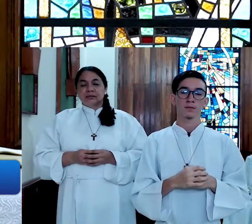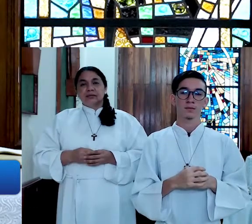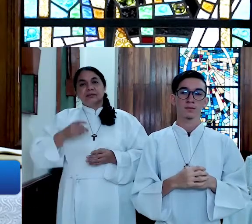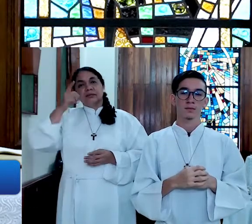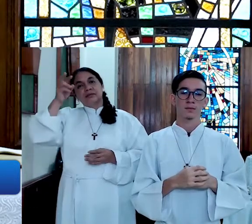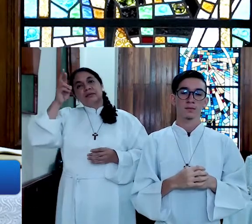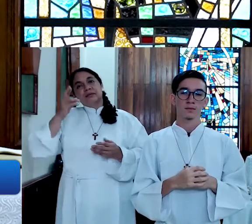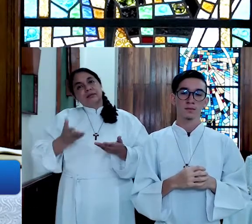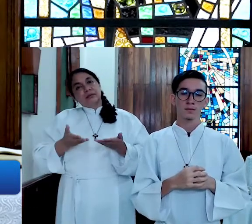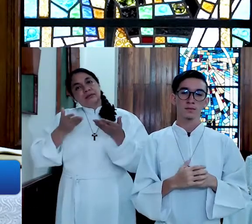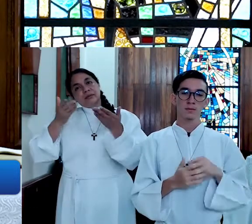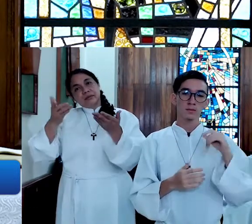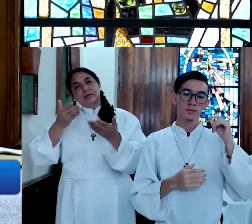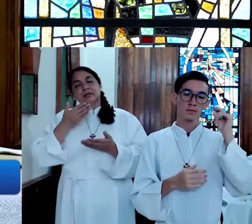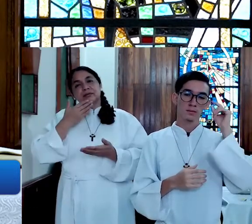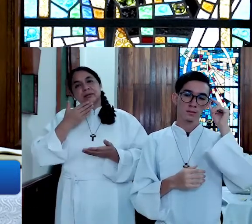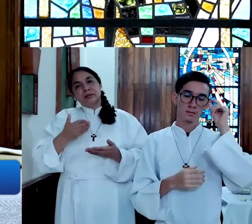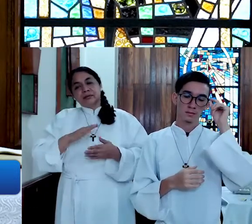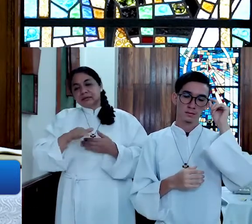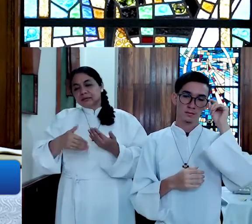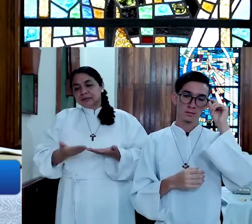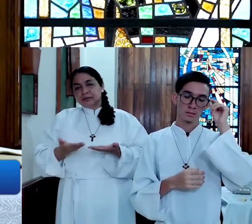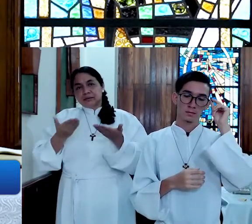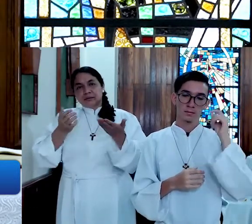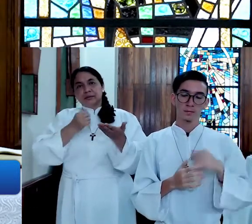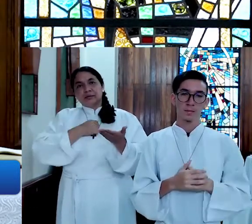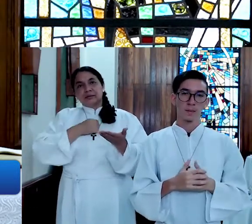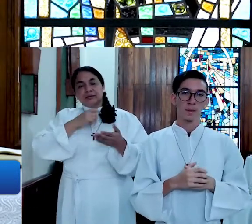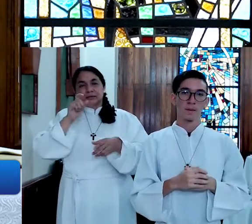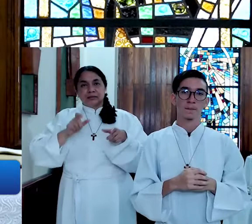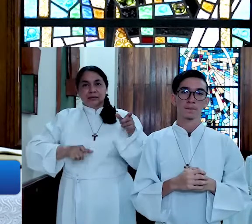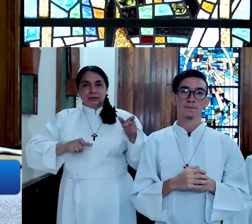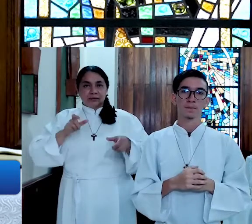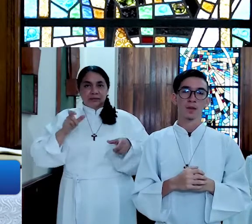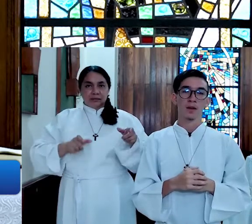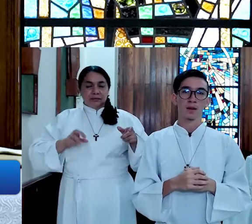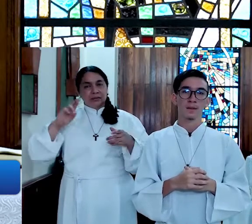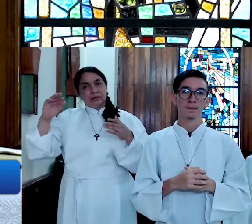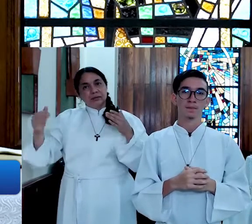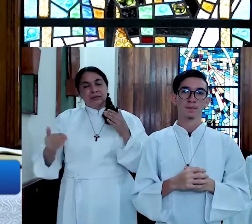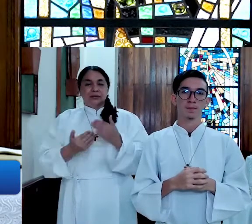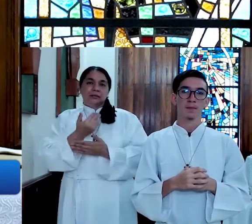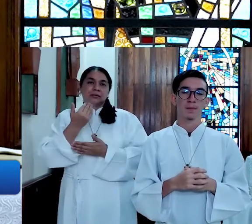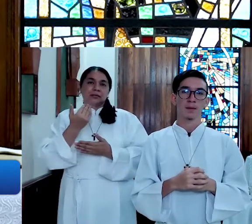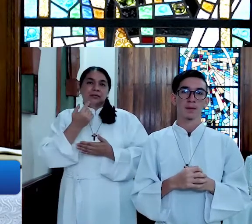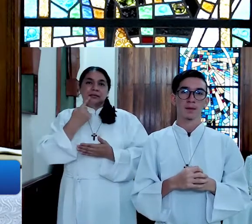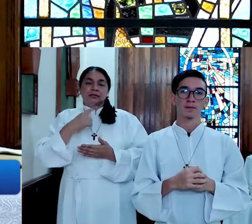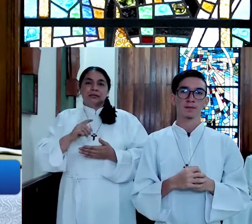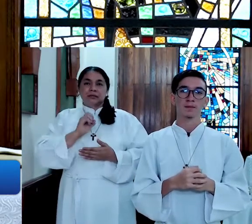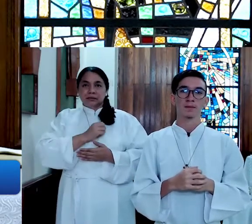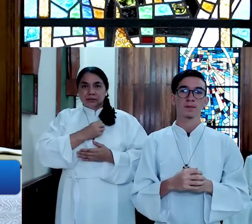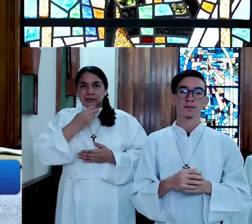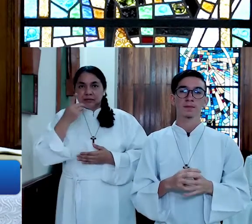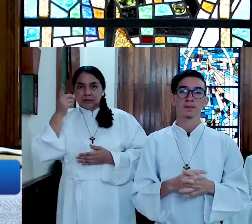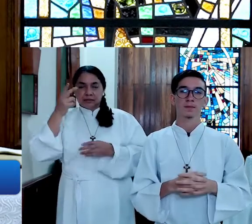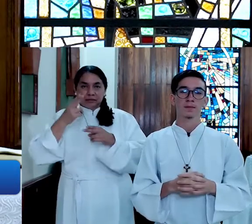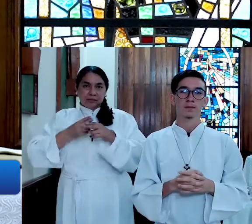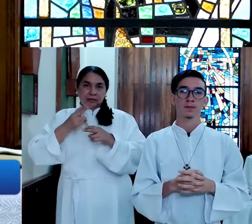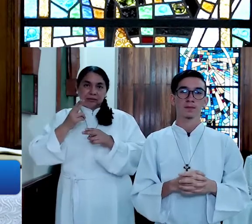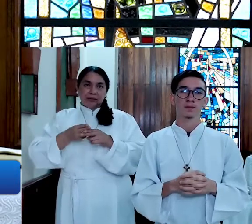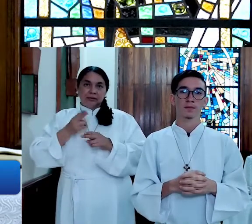Recibe, Señor, en tu bondad las ofrendas de tu pueblo, para que, renovado por la confesión de tu